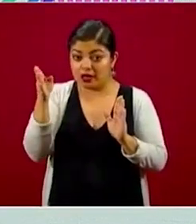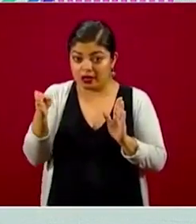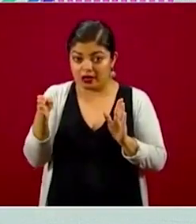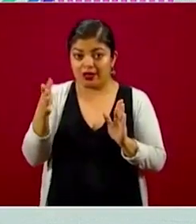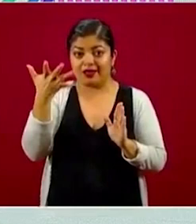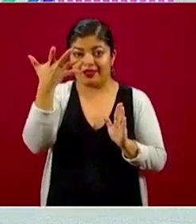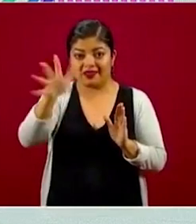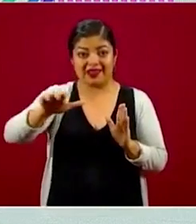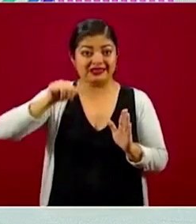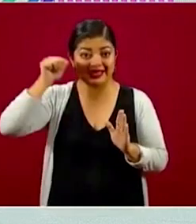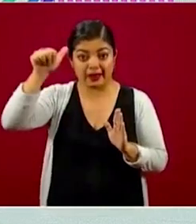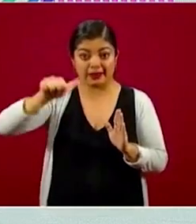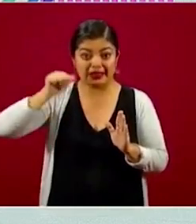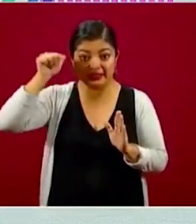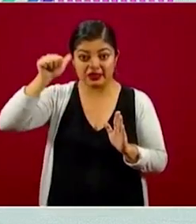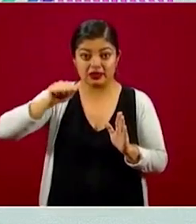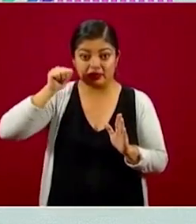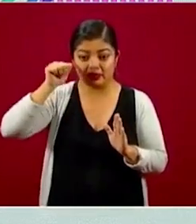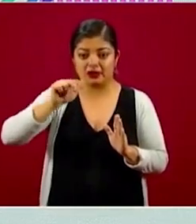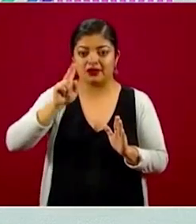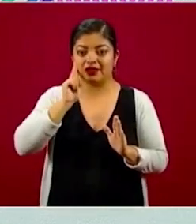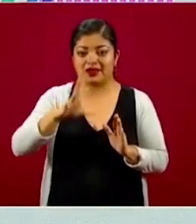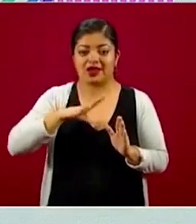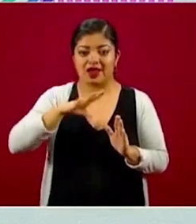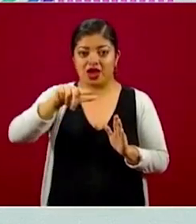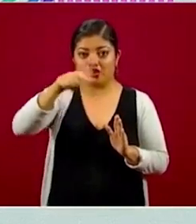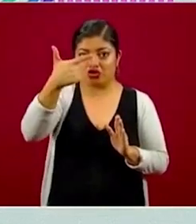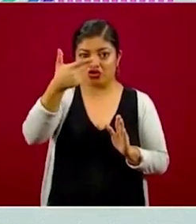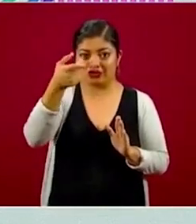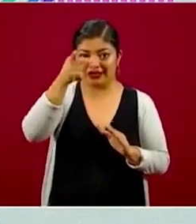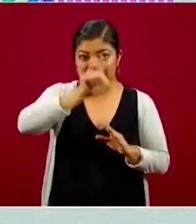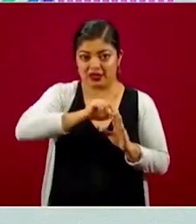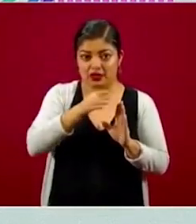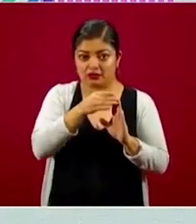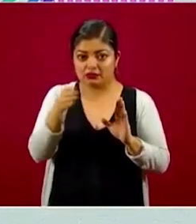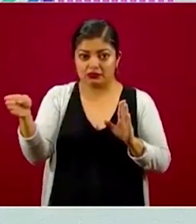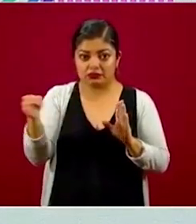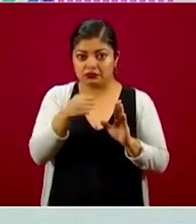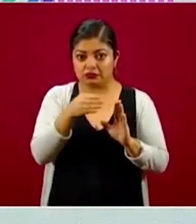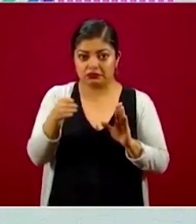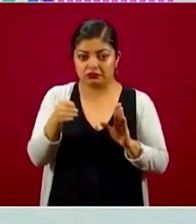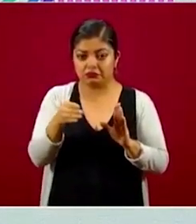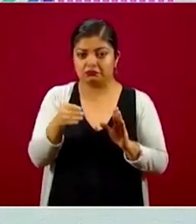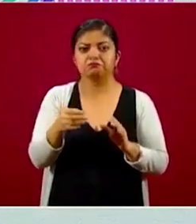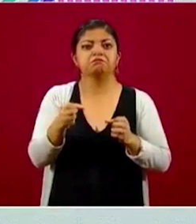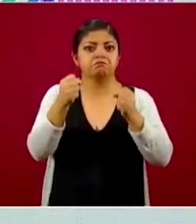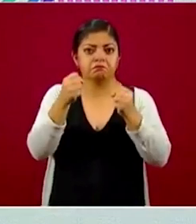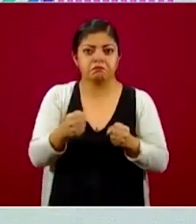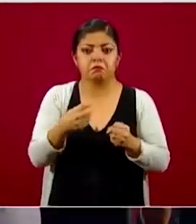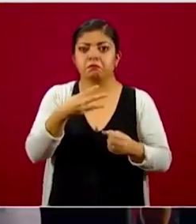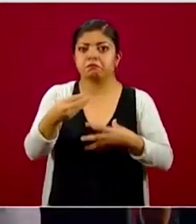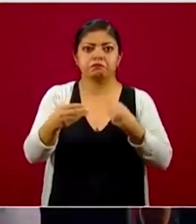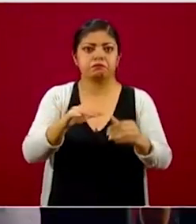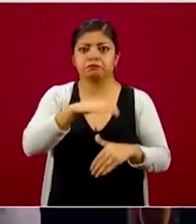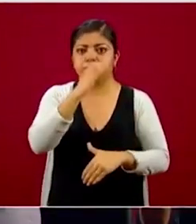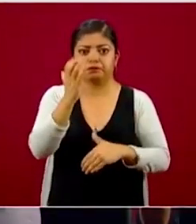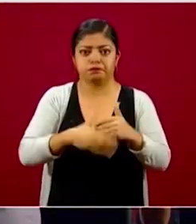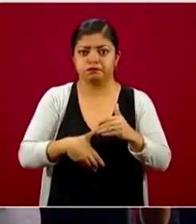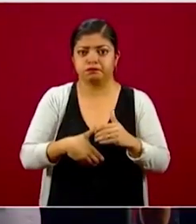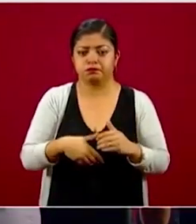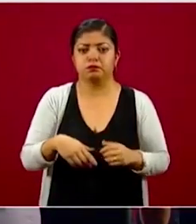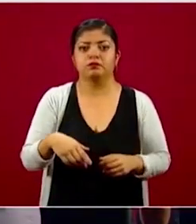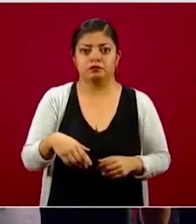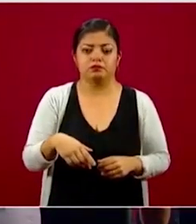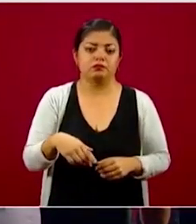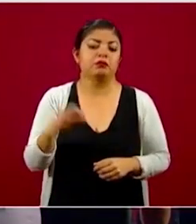abril en estos 12 días se habría agotado la epidemia uno